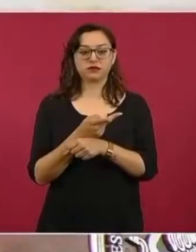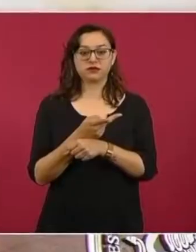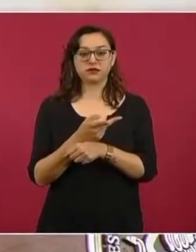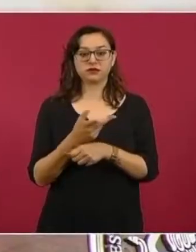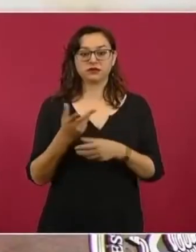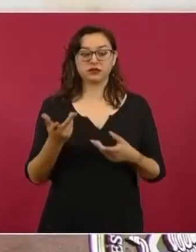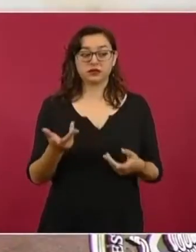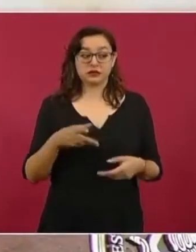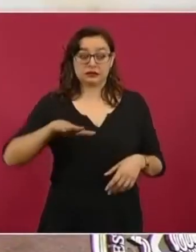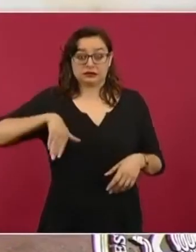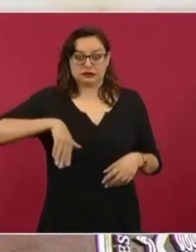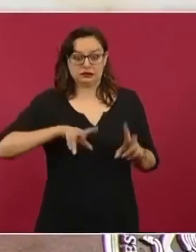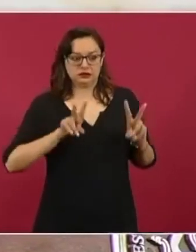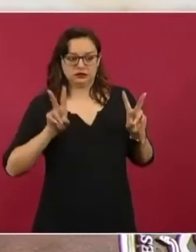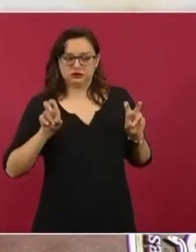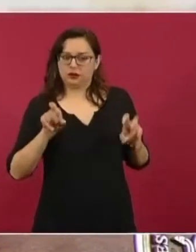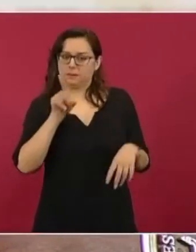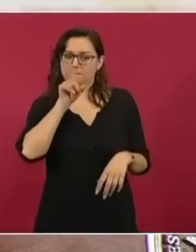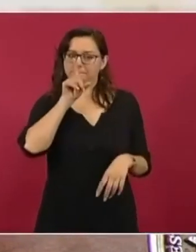hablar del tema,